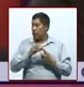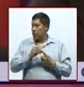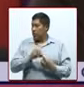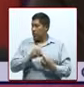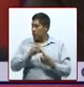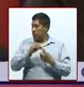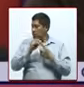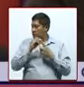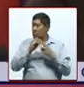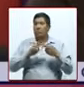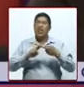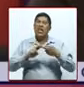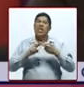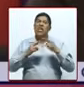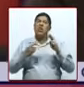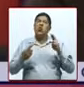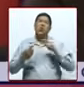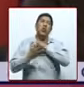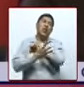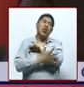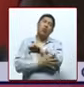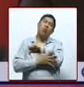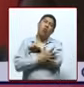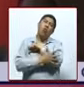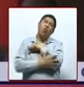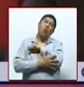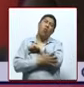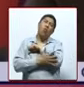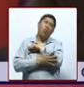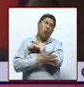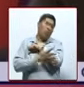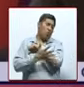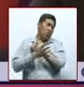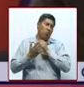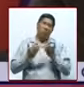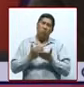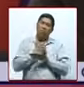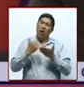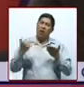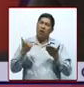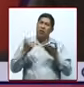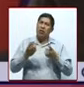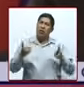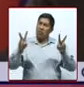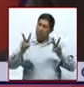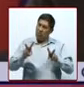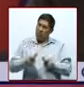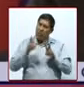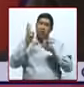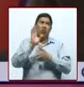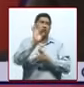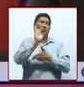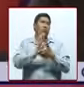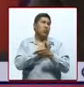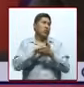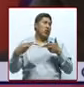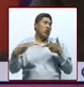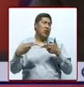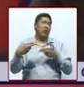especialmente en la región de Altiplano, también parte de los valles como es Chuquisaca,